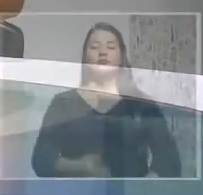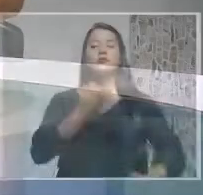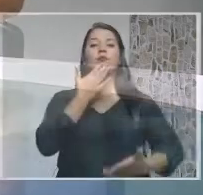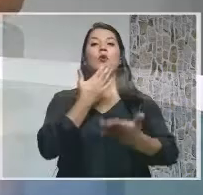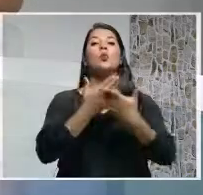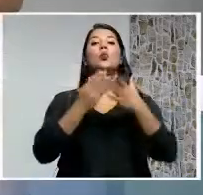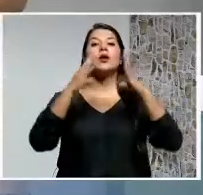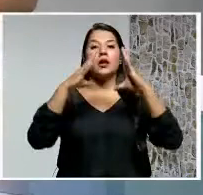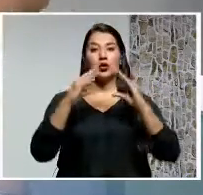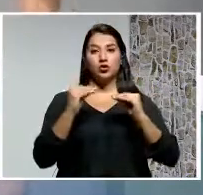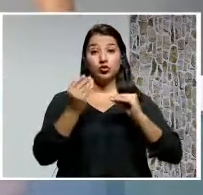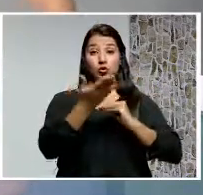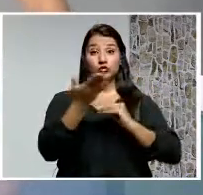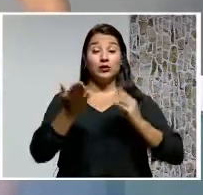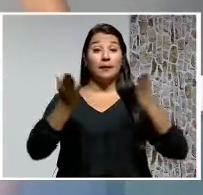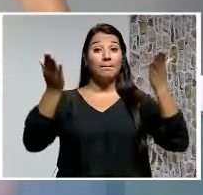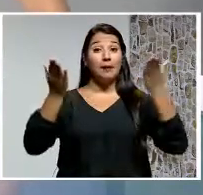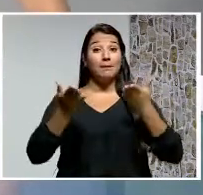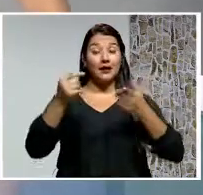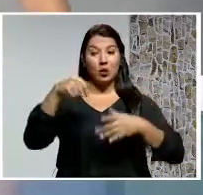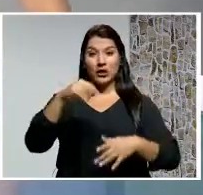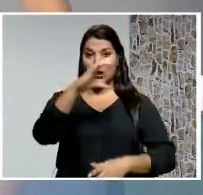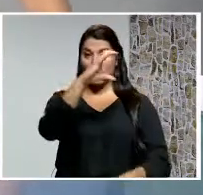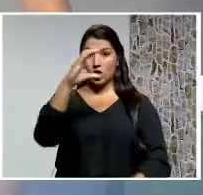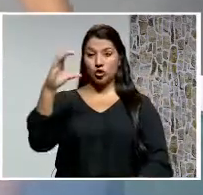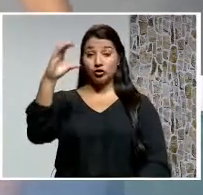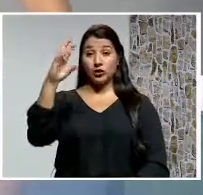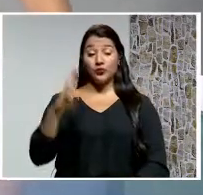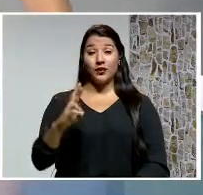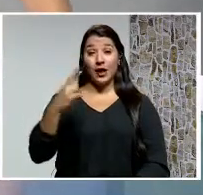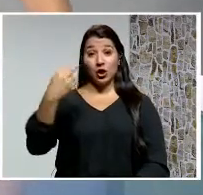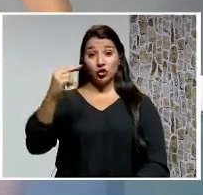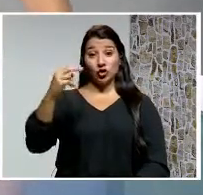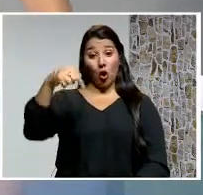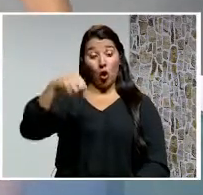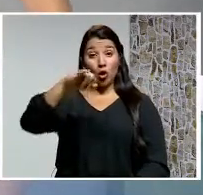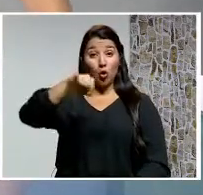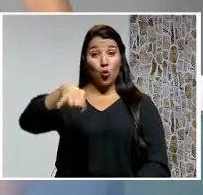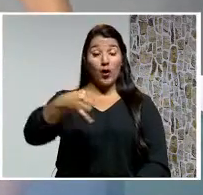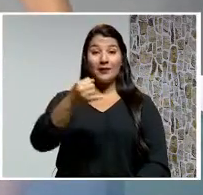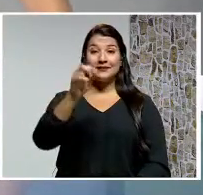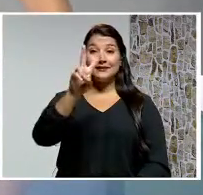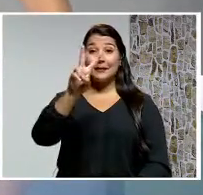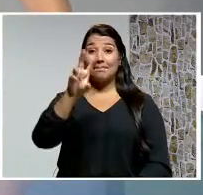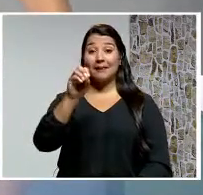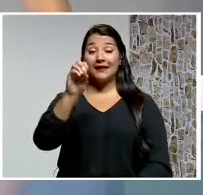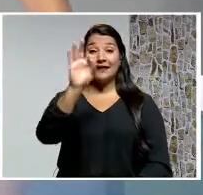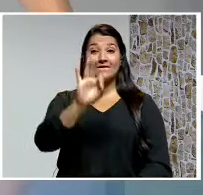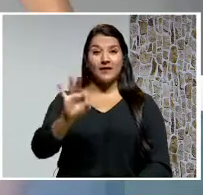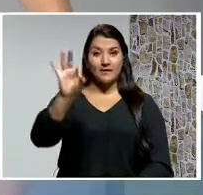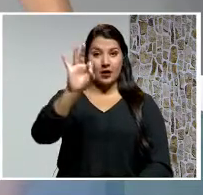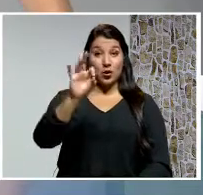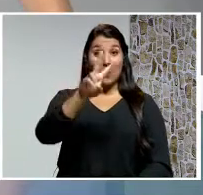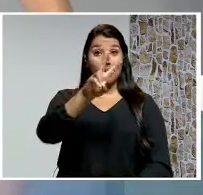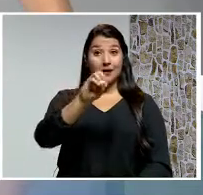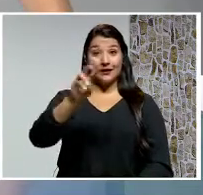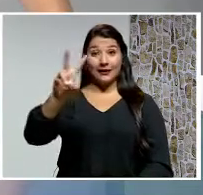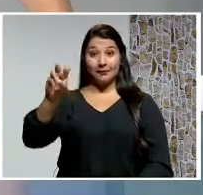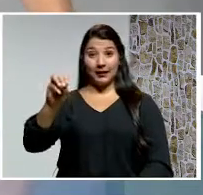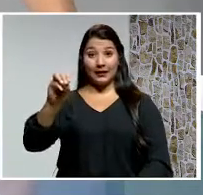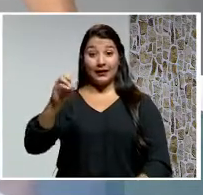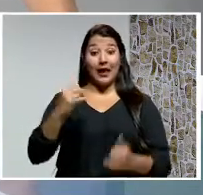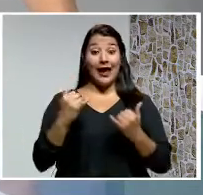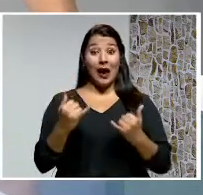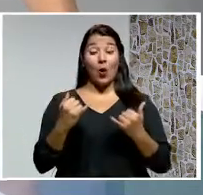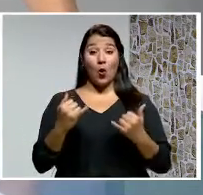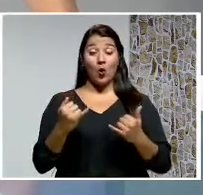Buenas noches, bienvenidos a la edición estelar de Costa Rica Noticias de este jueves 20 de febrero del 2020. Estamos en